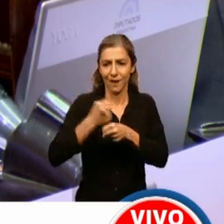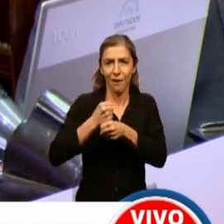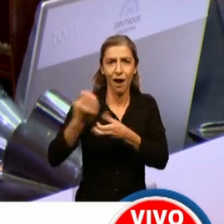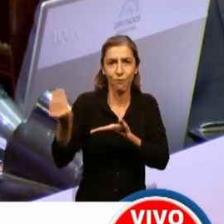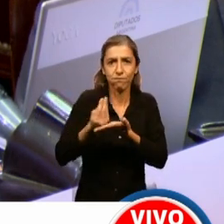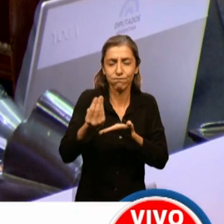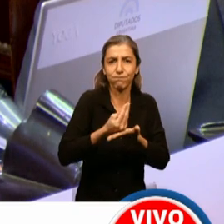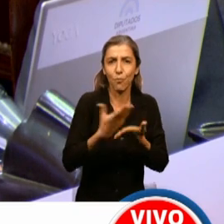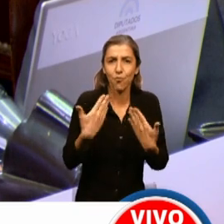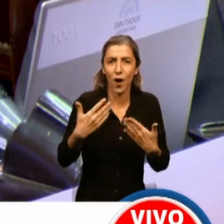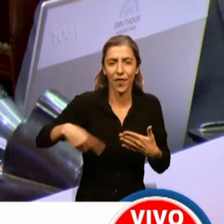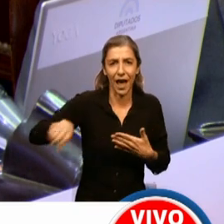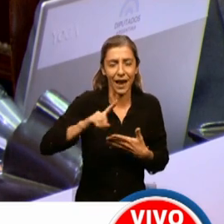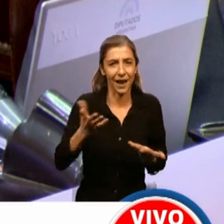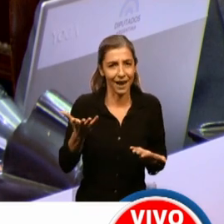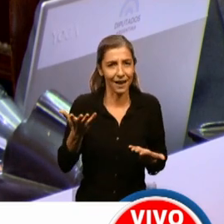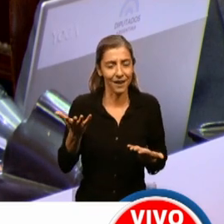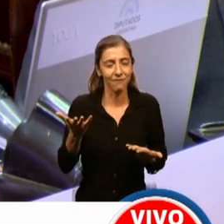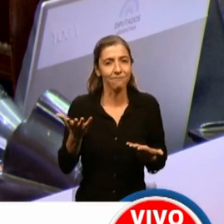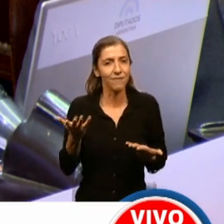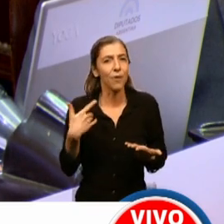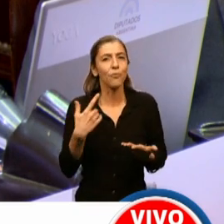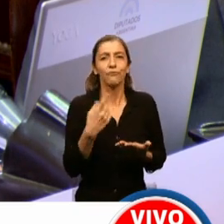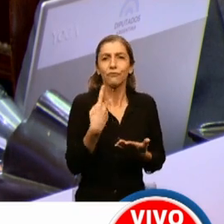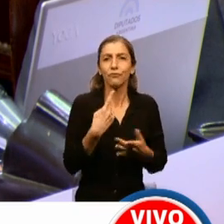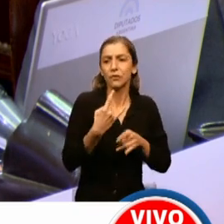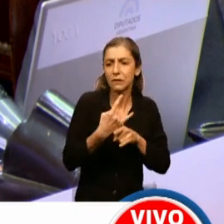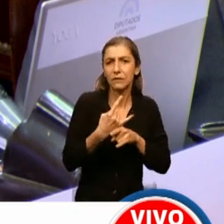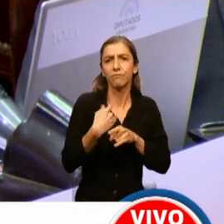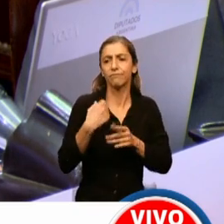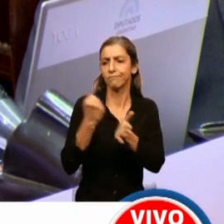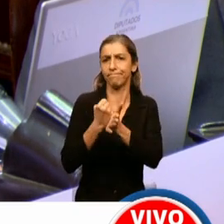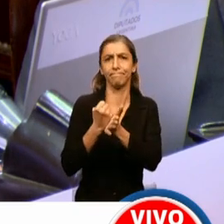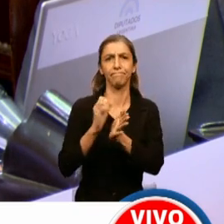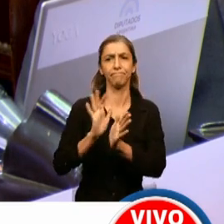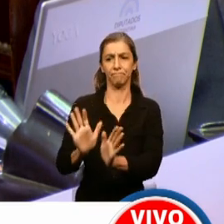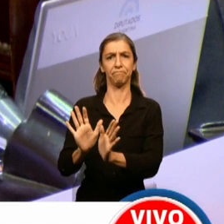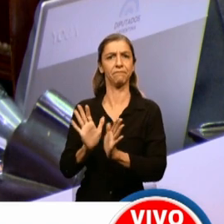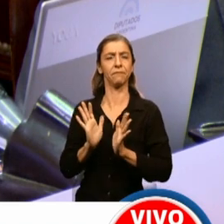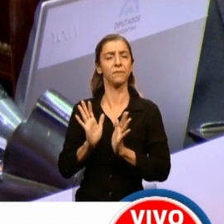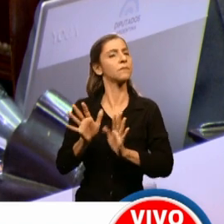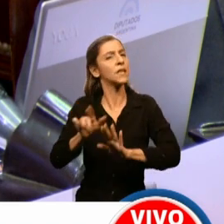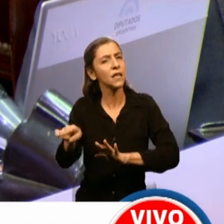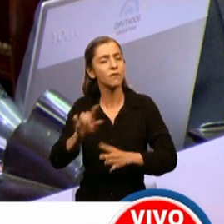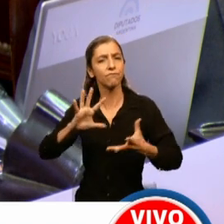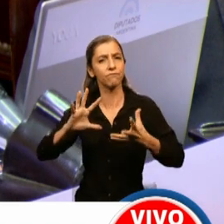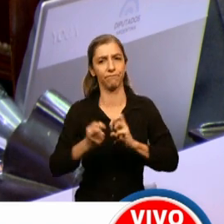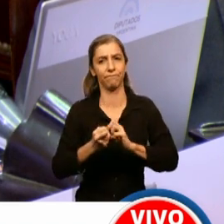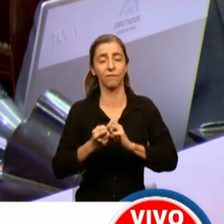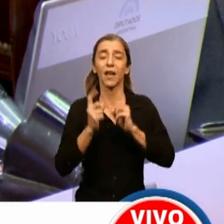combatir también estereotipos que tanto daño hacen y que sin embargo los tenemos aún arraigados